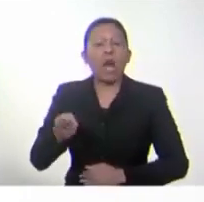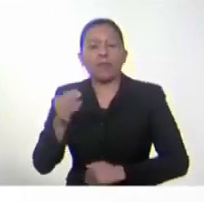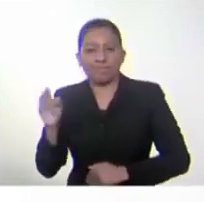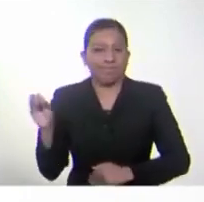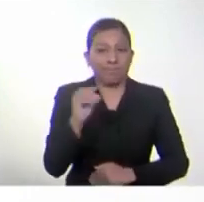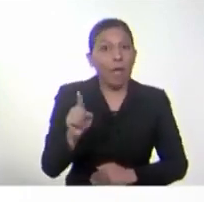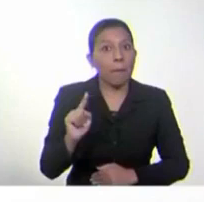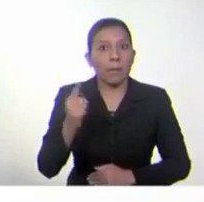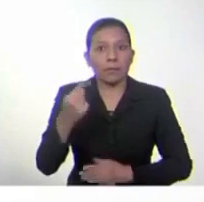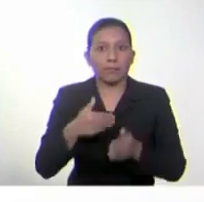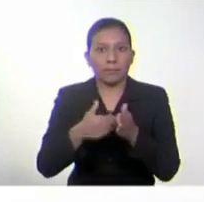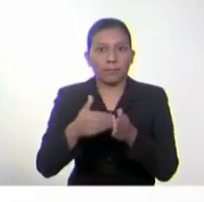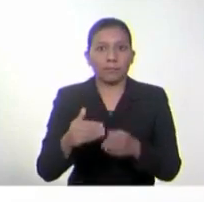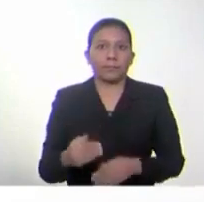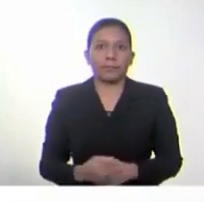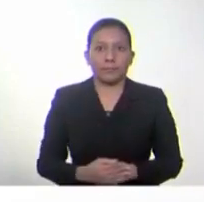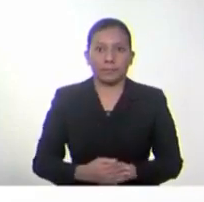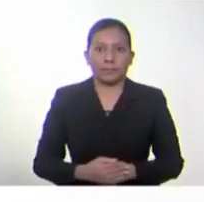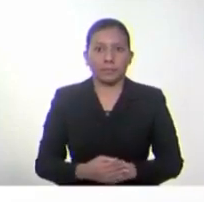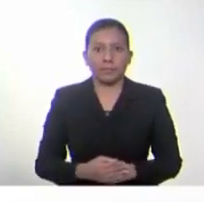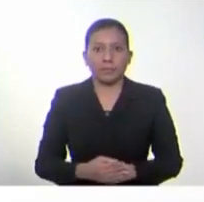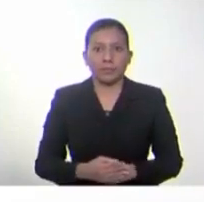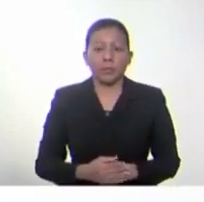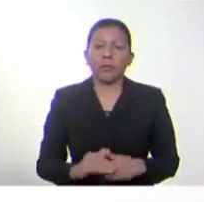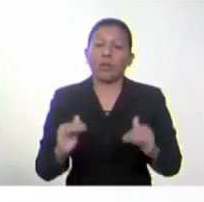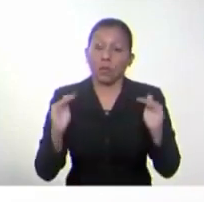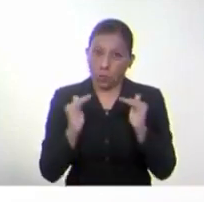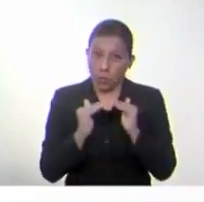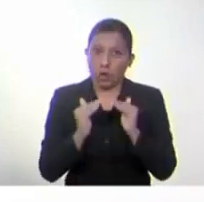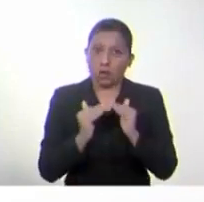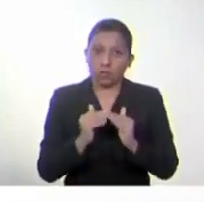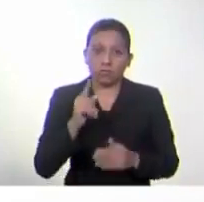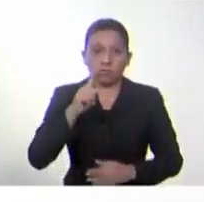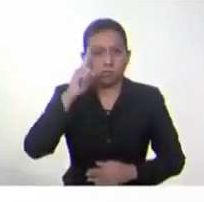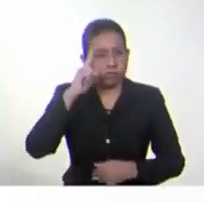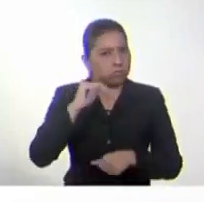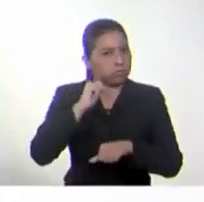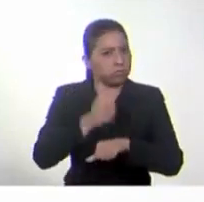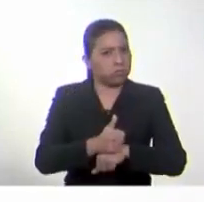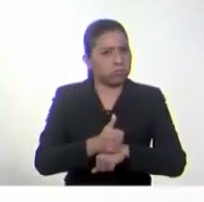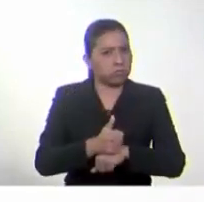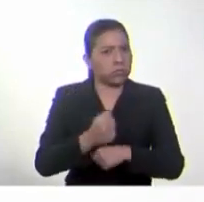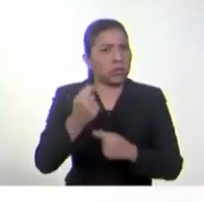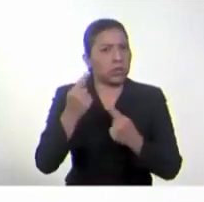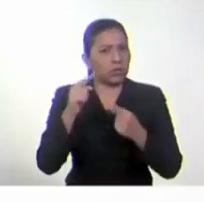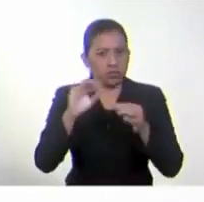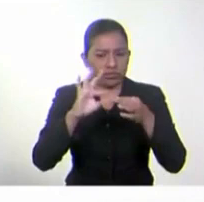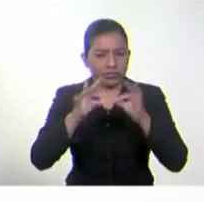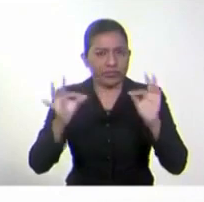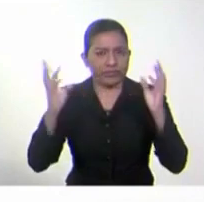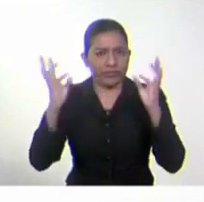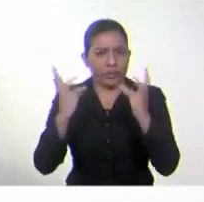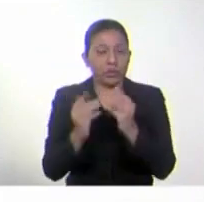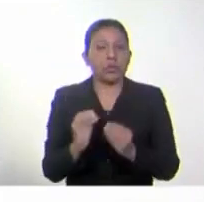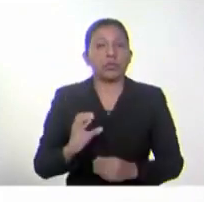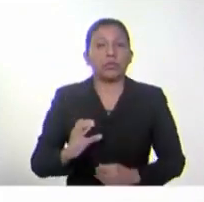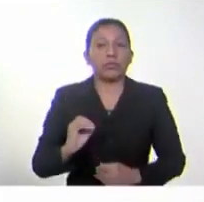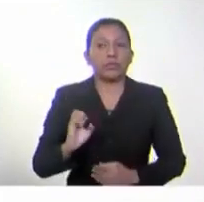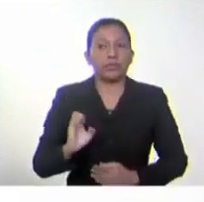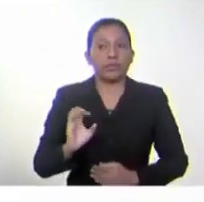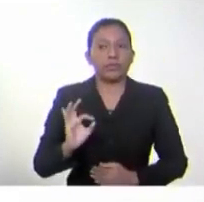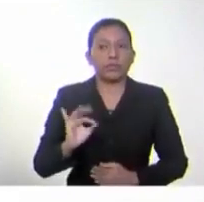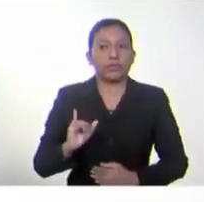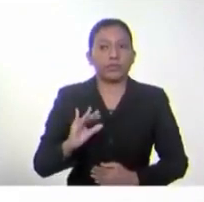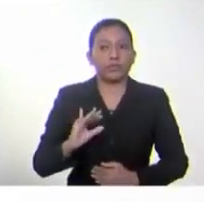sustancias que intervienen. También debes asignar a la fórmula del compuesto seleccionado un coeficiente, tal que